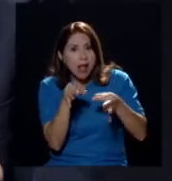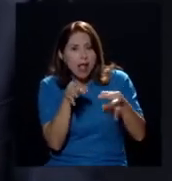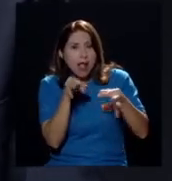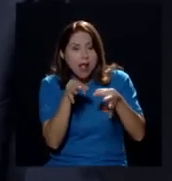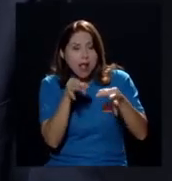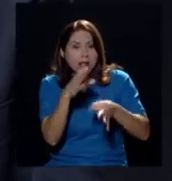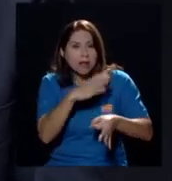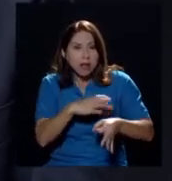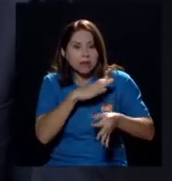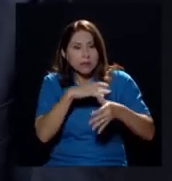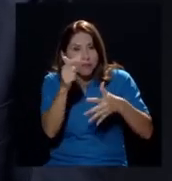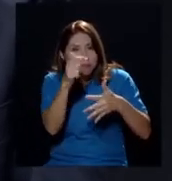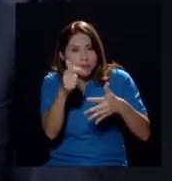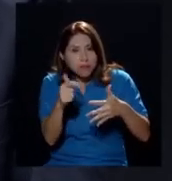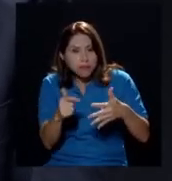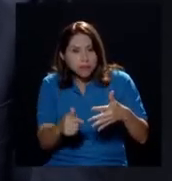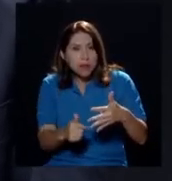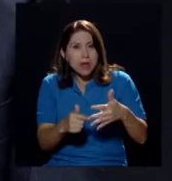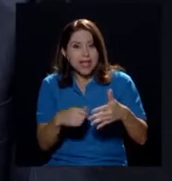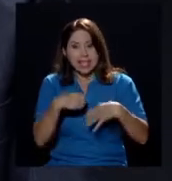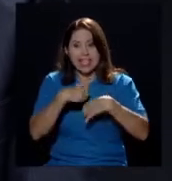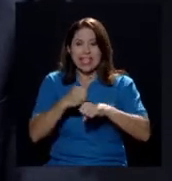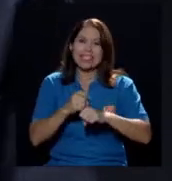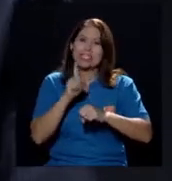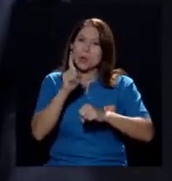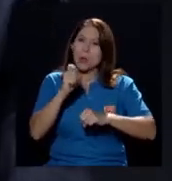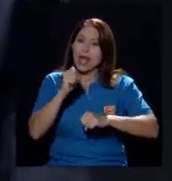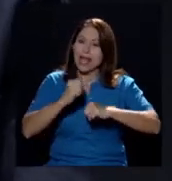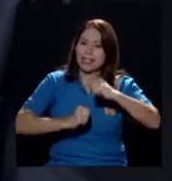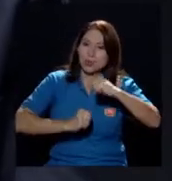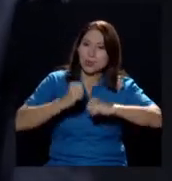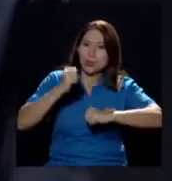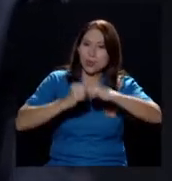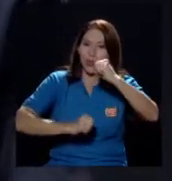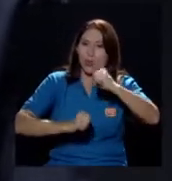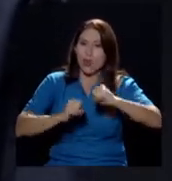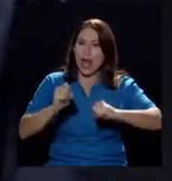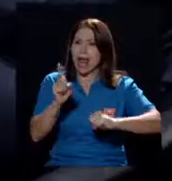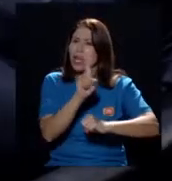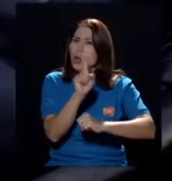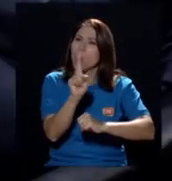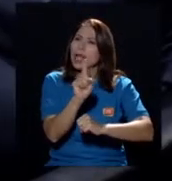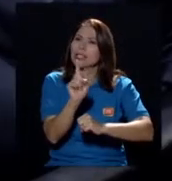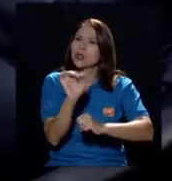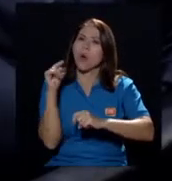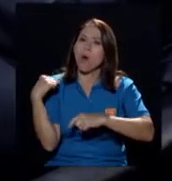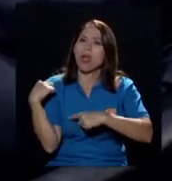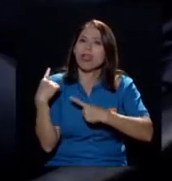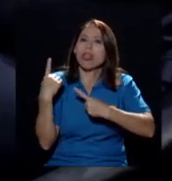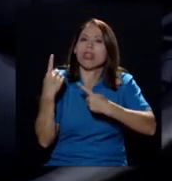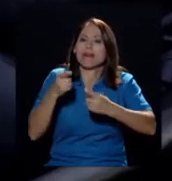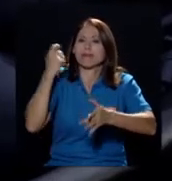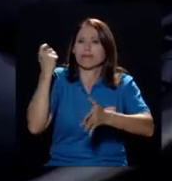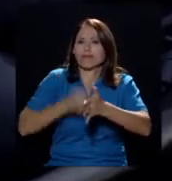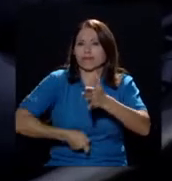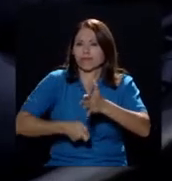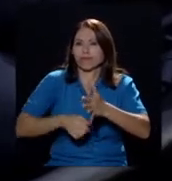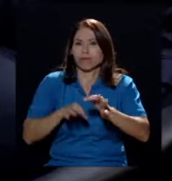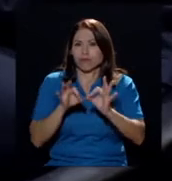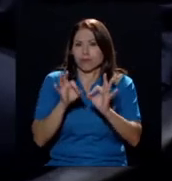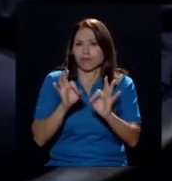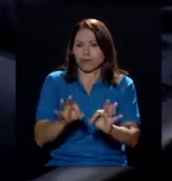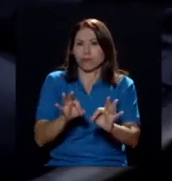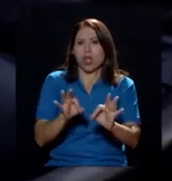una estructura que no es tal vez como estrictamente convencional y hay grados de